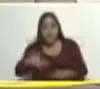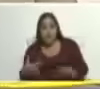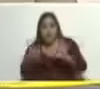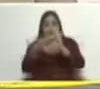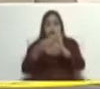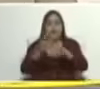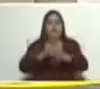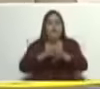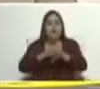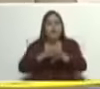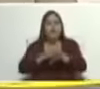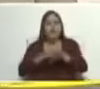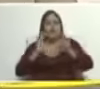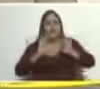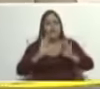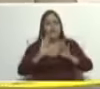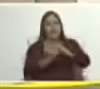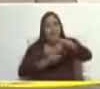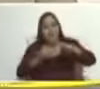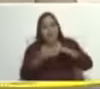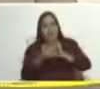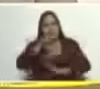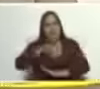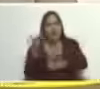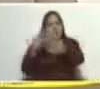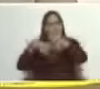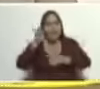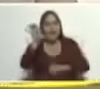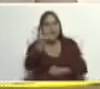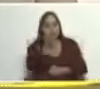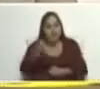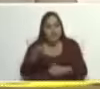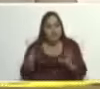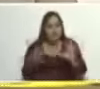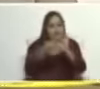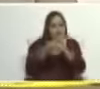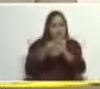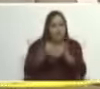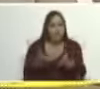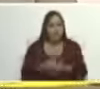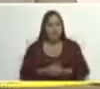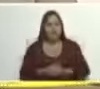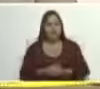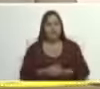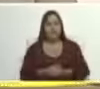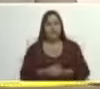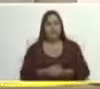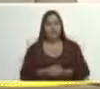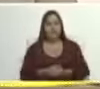que están fundamentados en nuestras historias, nuestra historia colectiva,